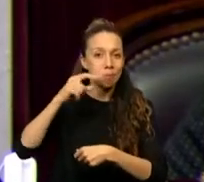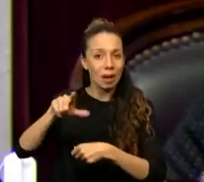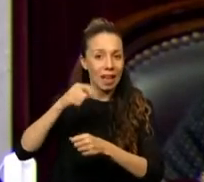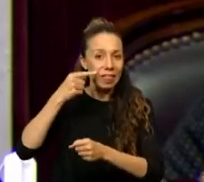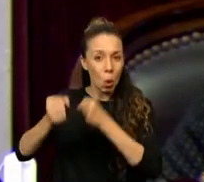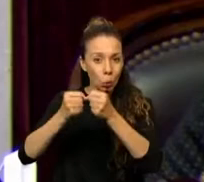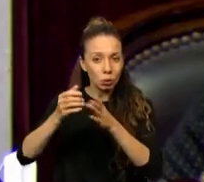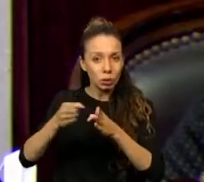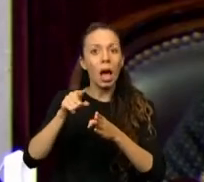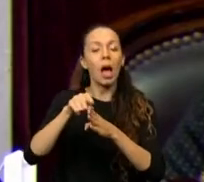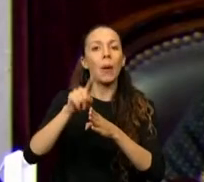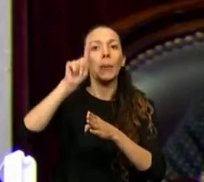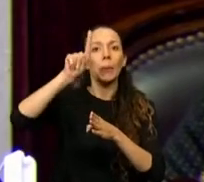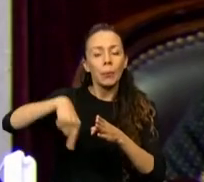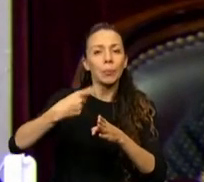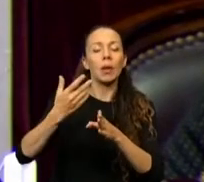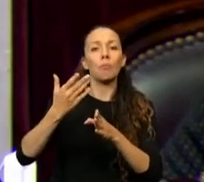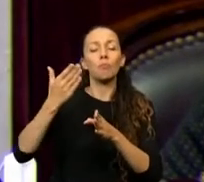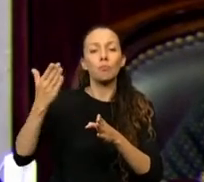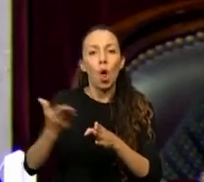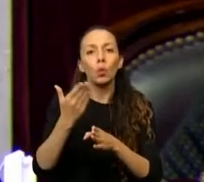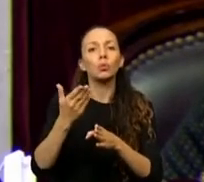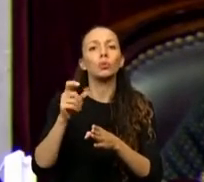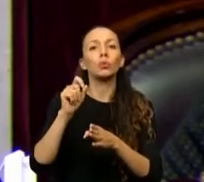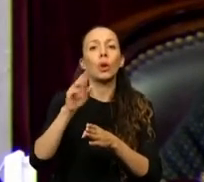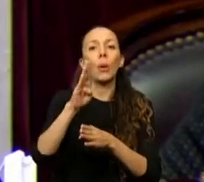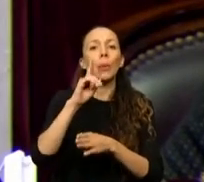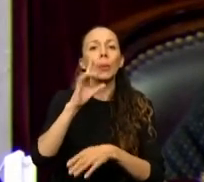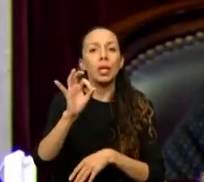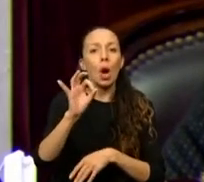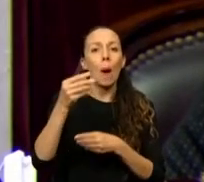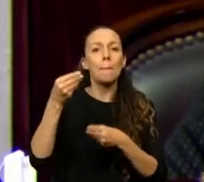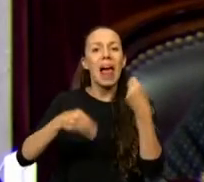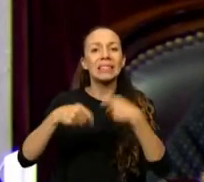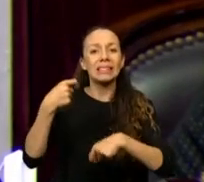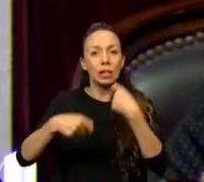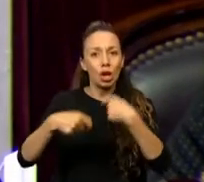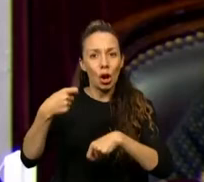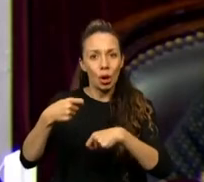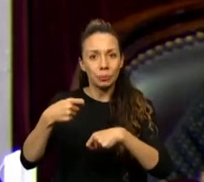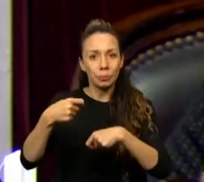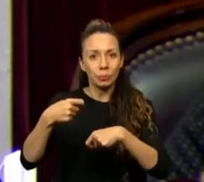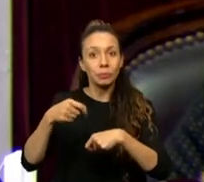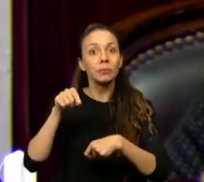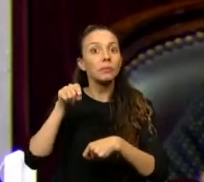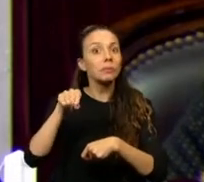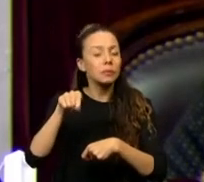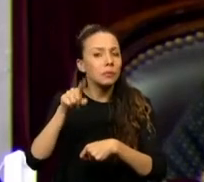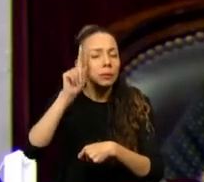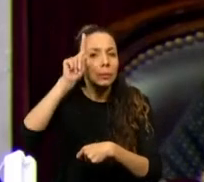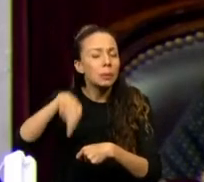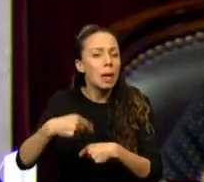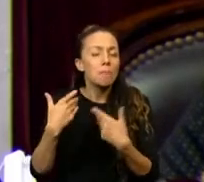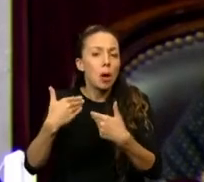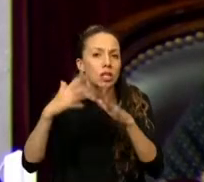para justamente, ¿no?, la producción de bioplástico. Y eso tiene un potencial económico que,